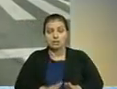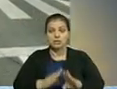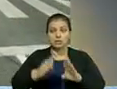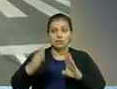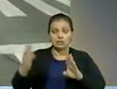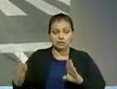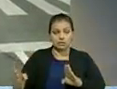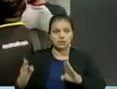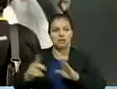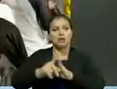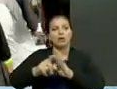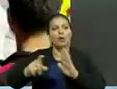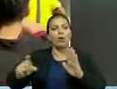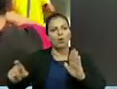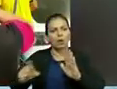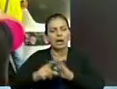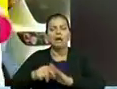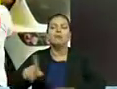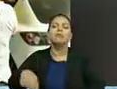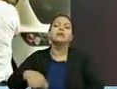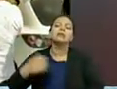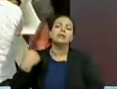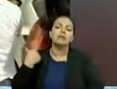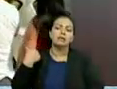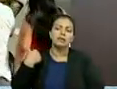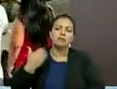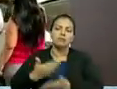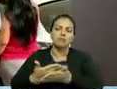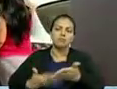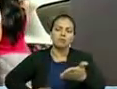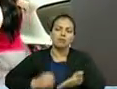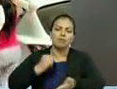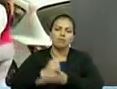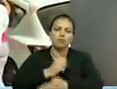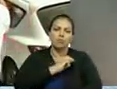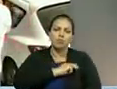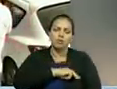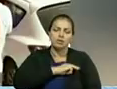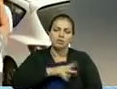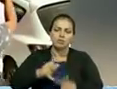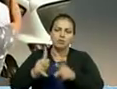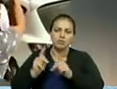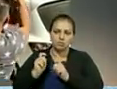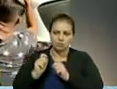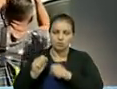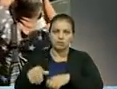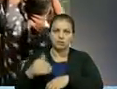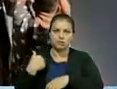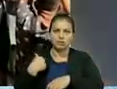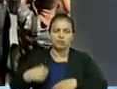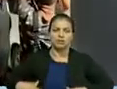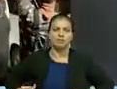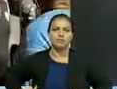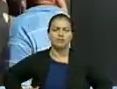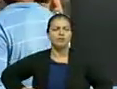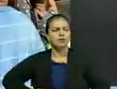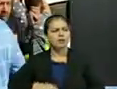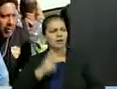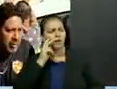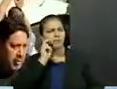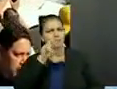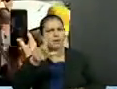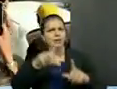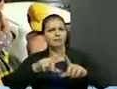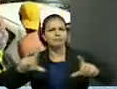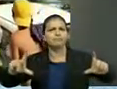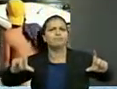tasa de habilitación y control al momento. Hay un sello de clausura, ustedes podrían colocar otro como Justicia y Vigilancia. Correcto, vamos